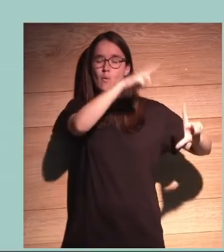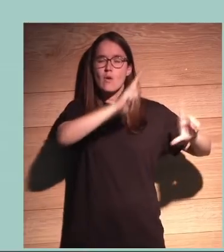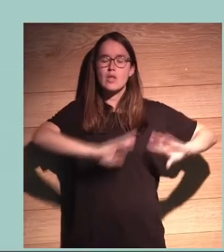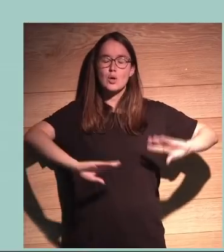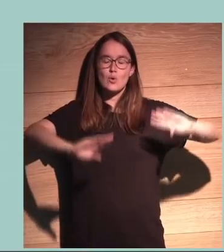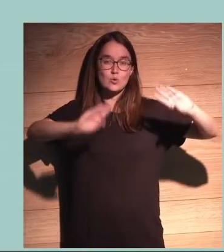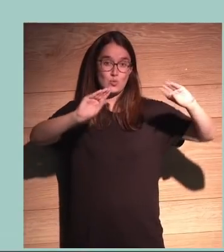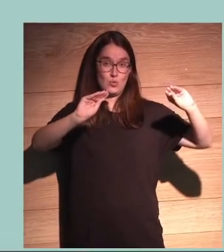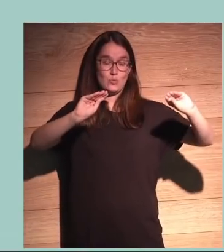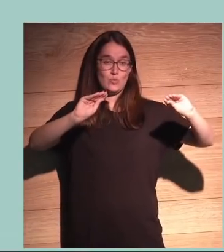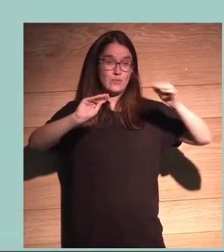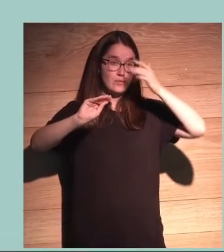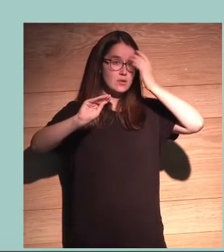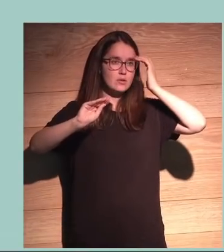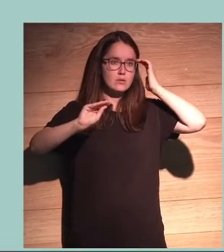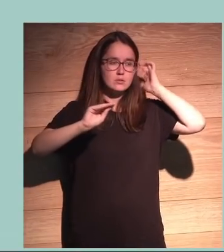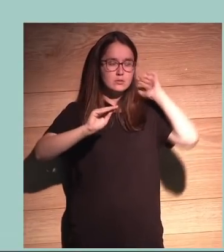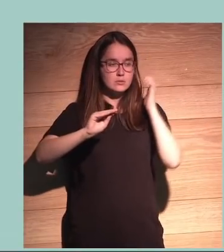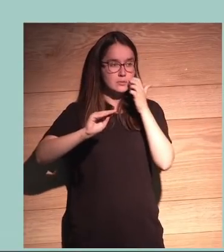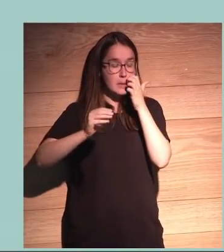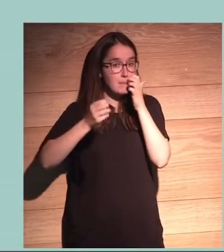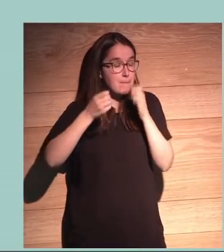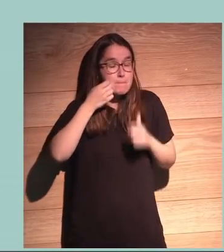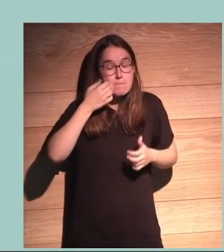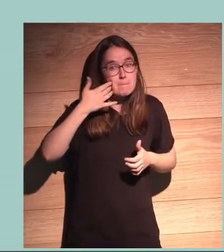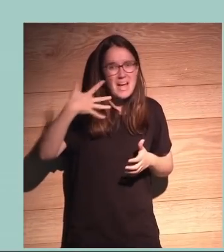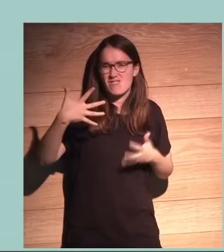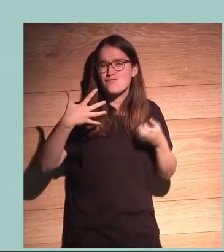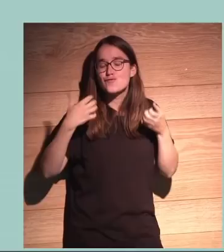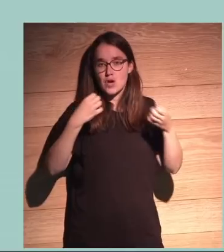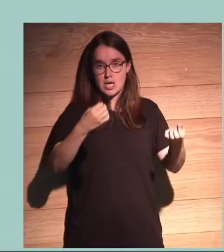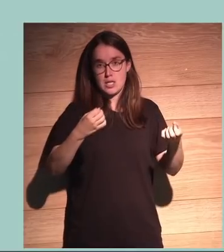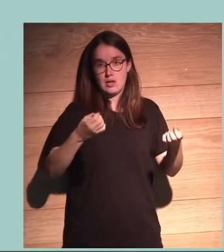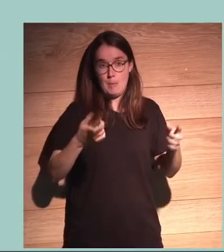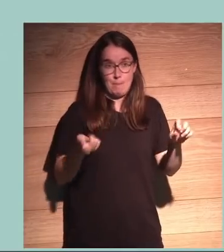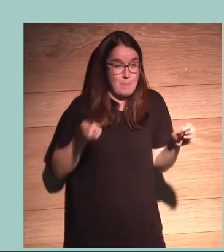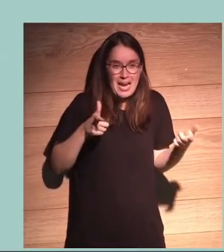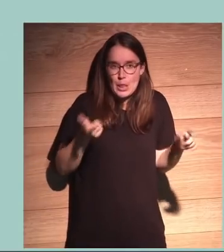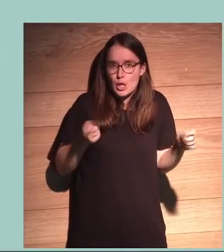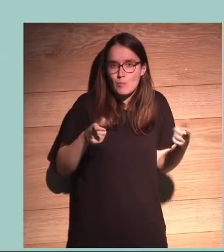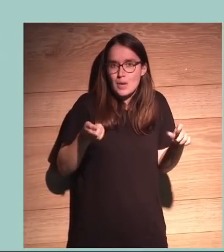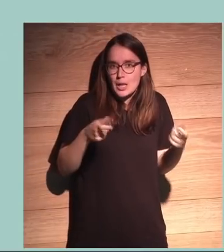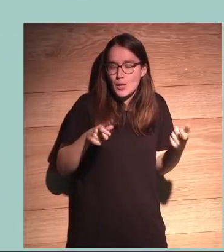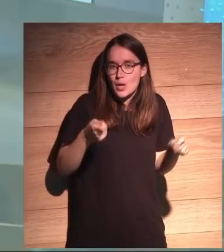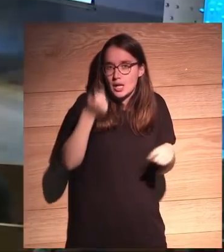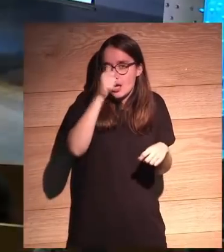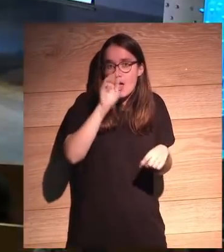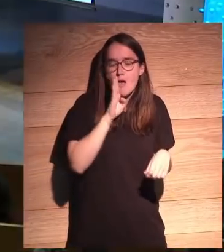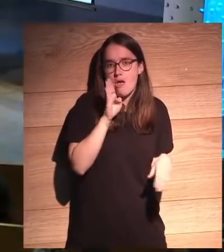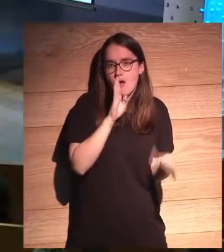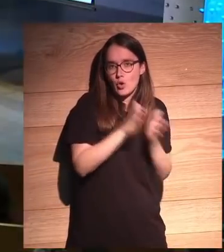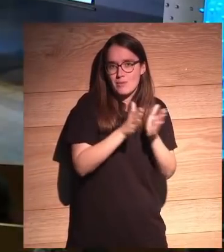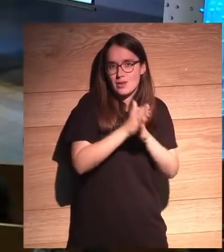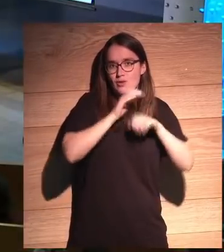habían gozado de enorme éxito, pues muy parecido, ¿no?, al de su compañero